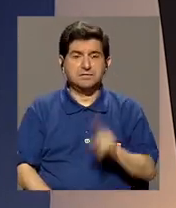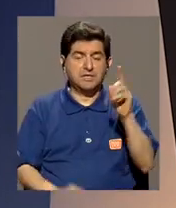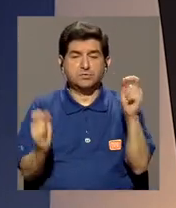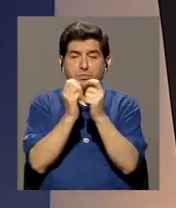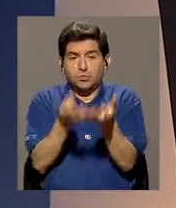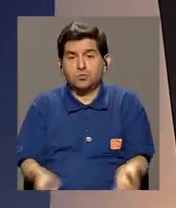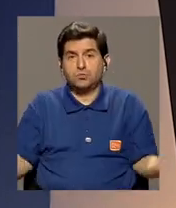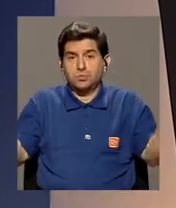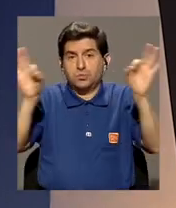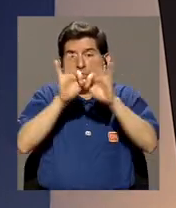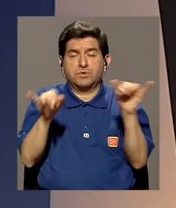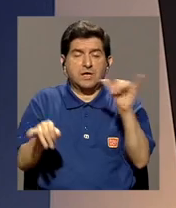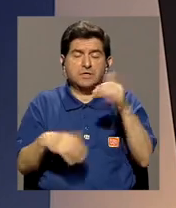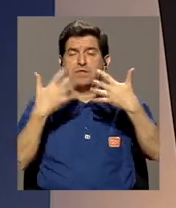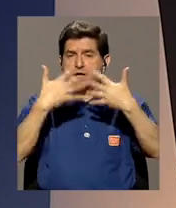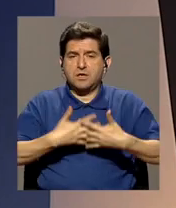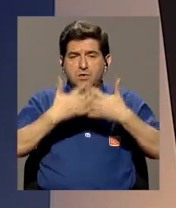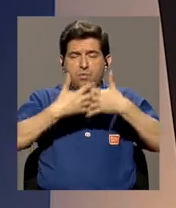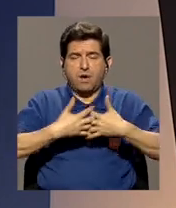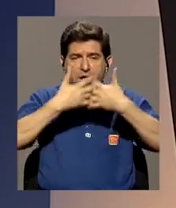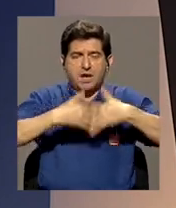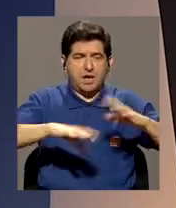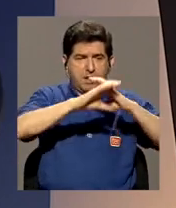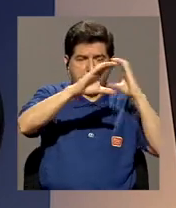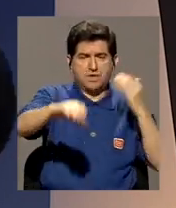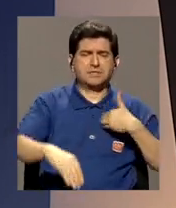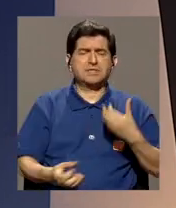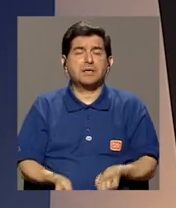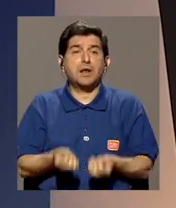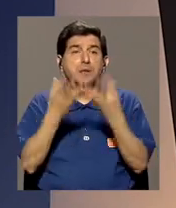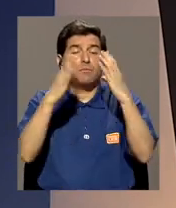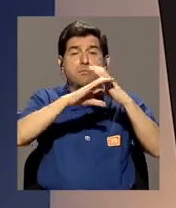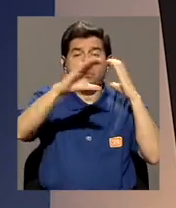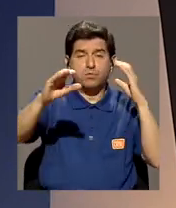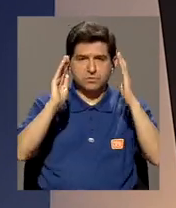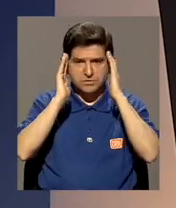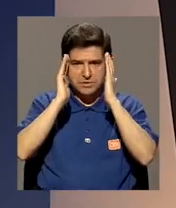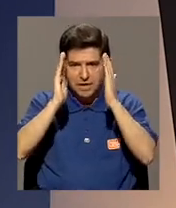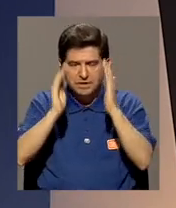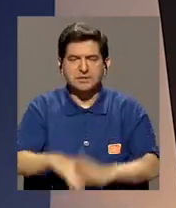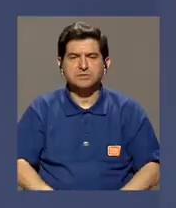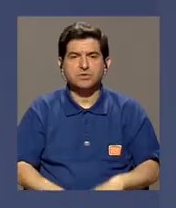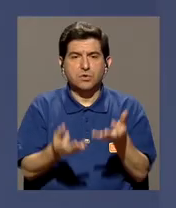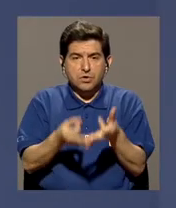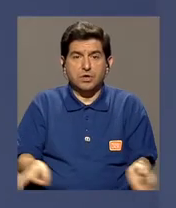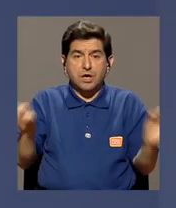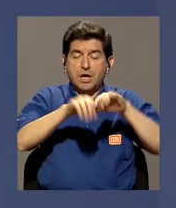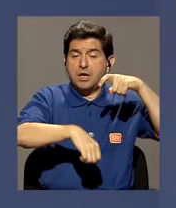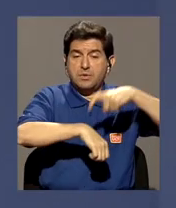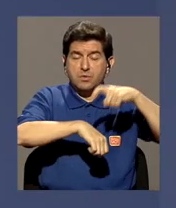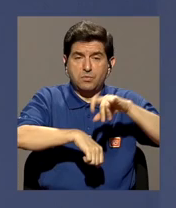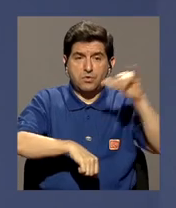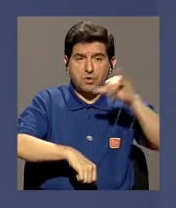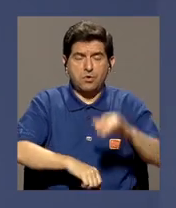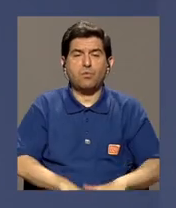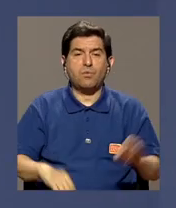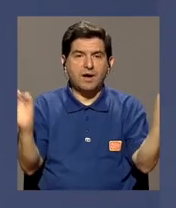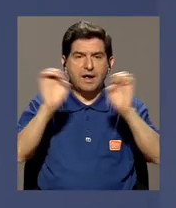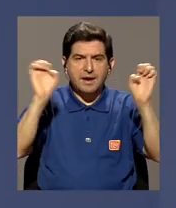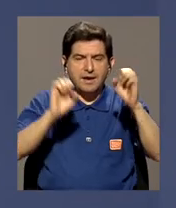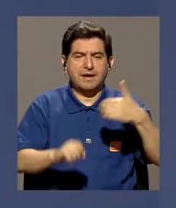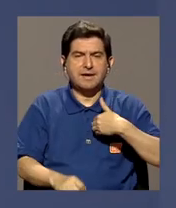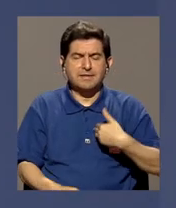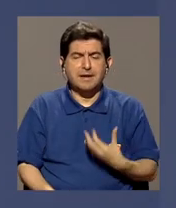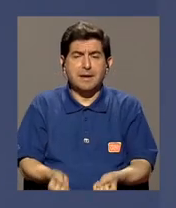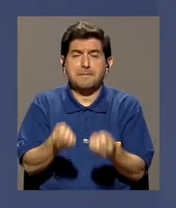entonces al igual que una empresa de buses hay que tener un montón de buses para atender la hora pico al igual en el sector de energía hay que